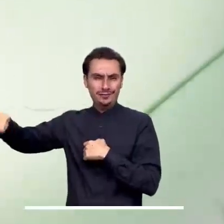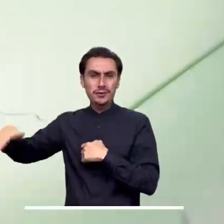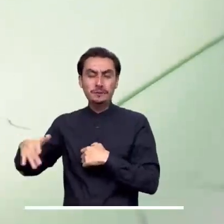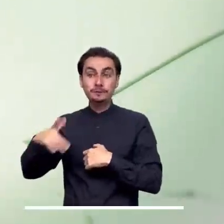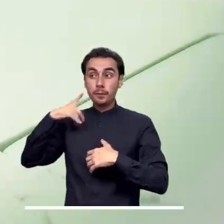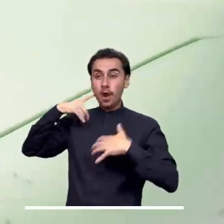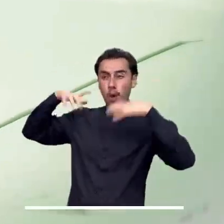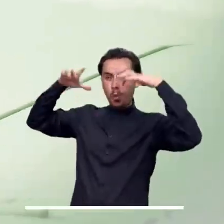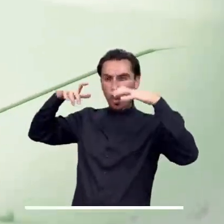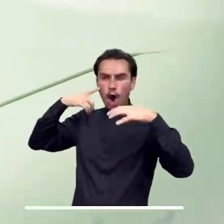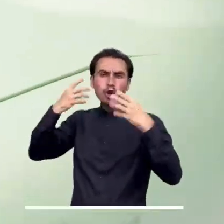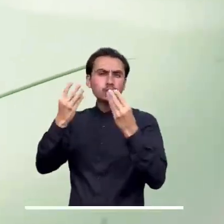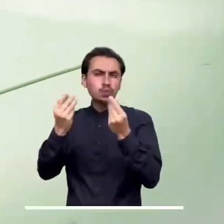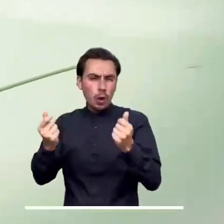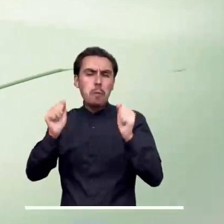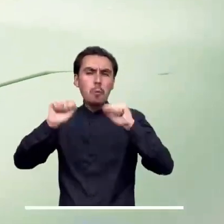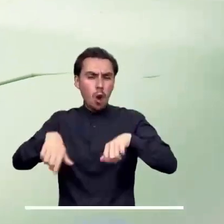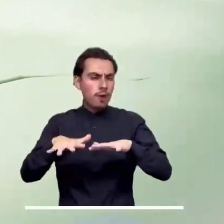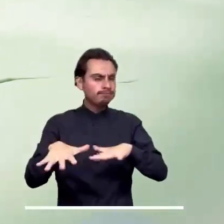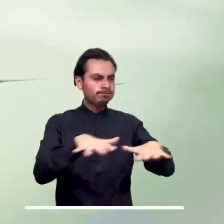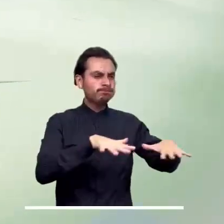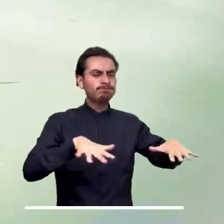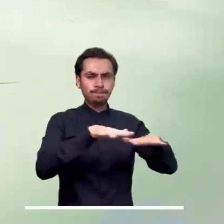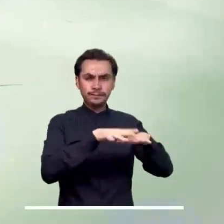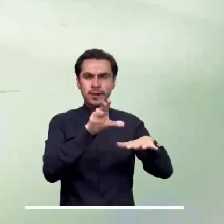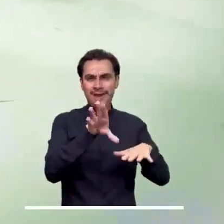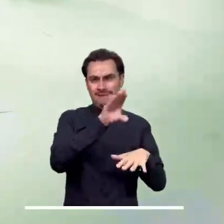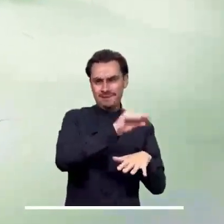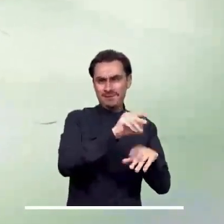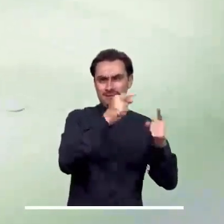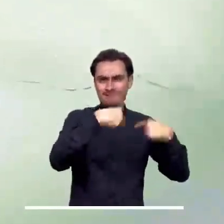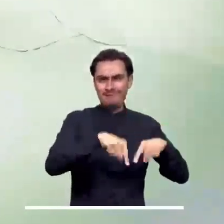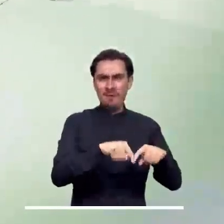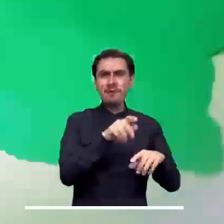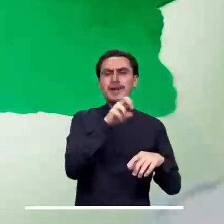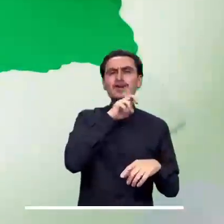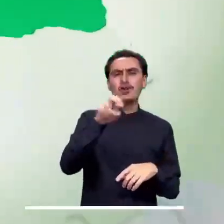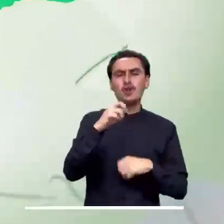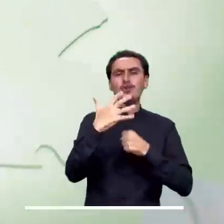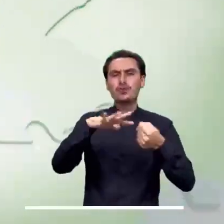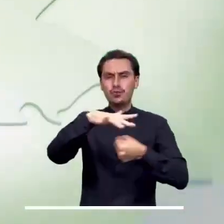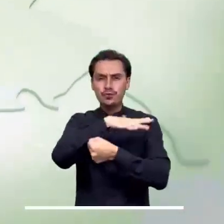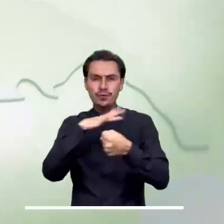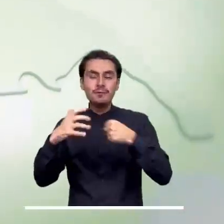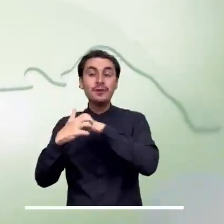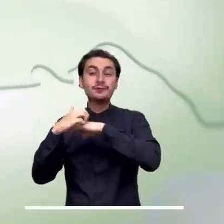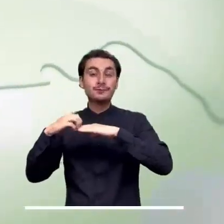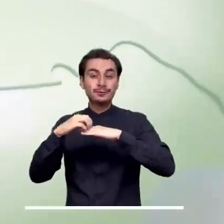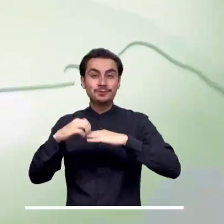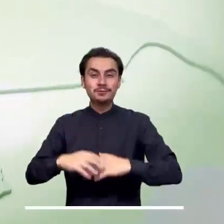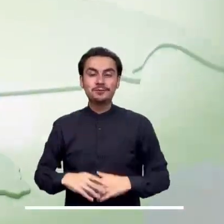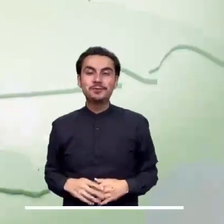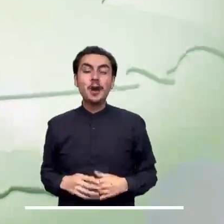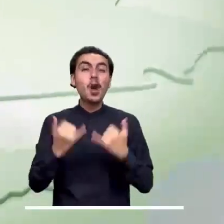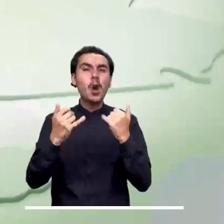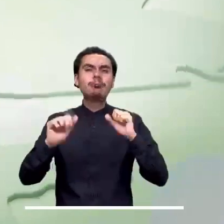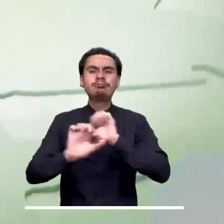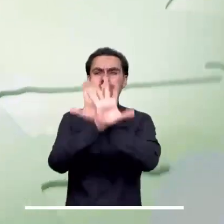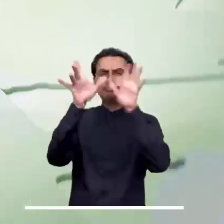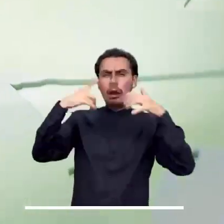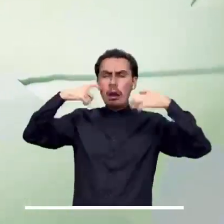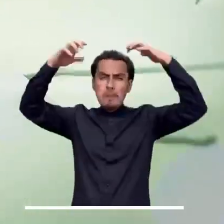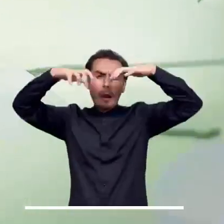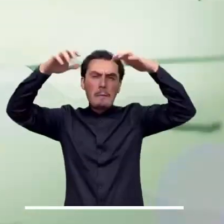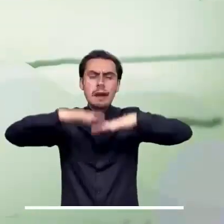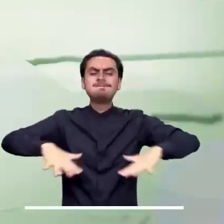se descarta que se desaten chubascos de diversa intensidad sobre la región. Una mañana nublada y pasada por agua le espera hoy a